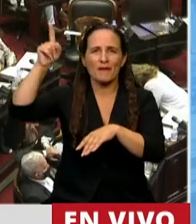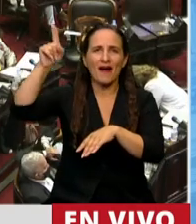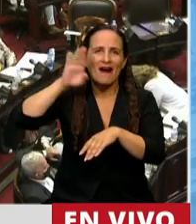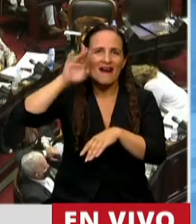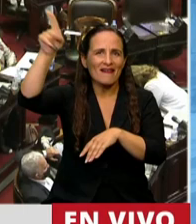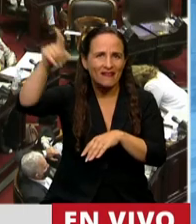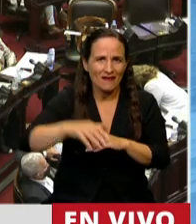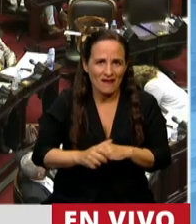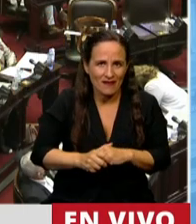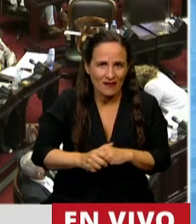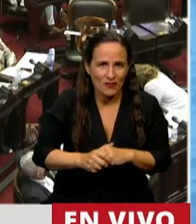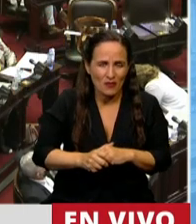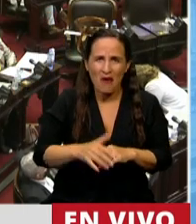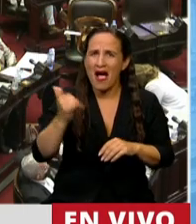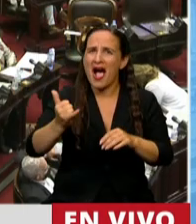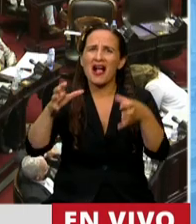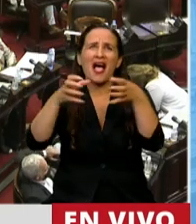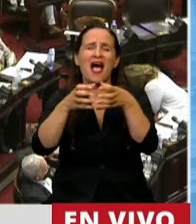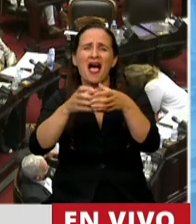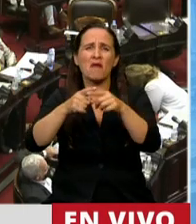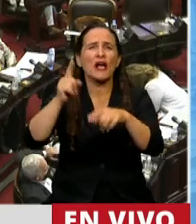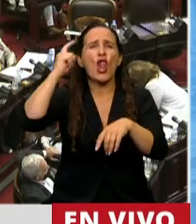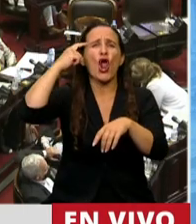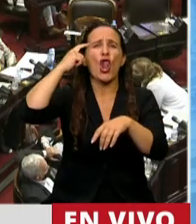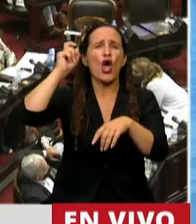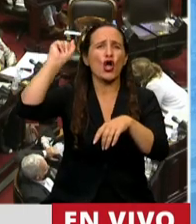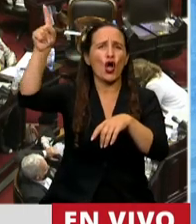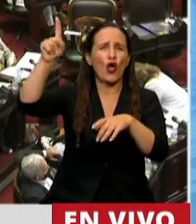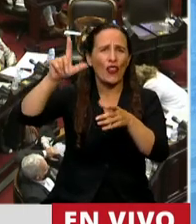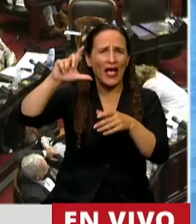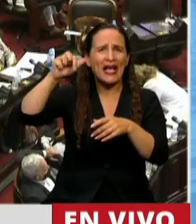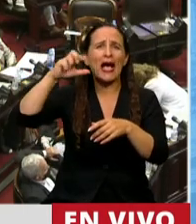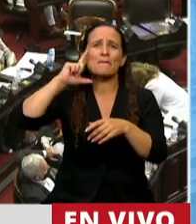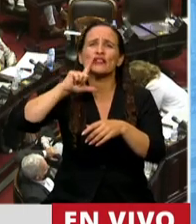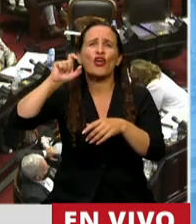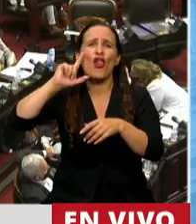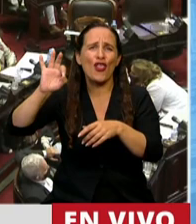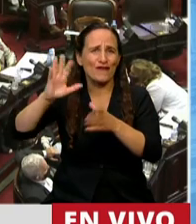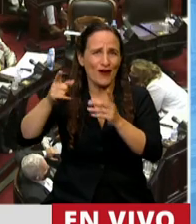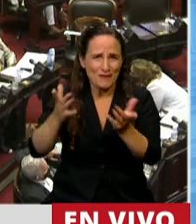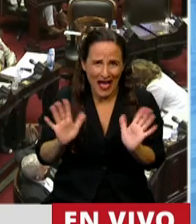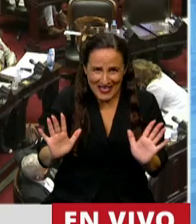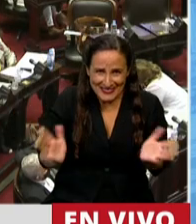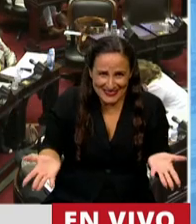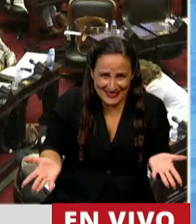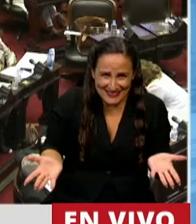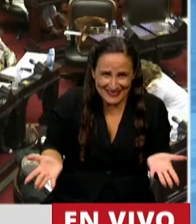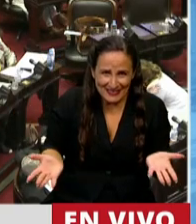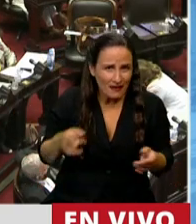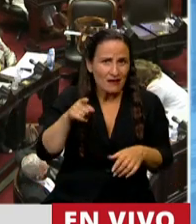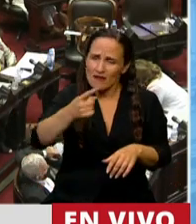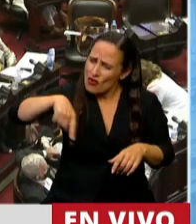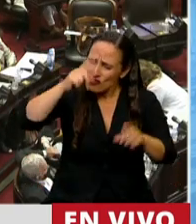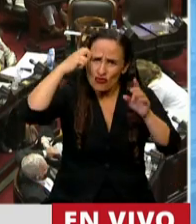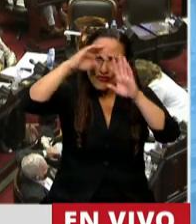diputados, presidente, que parecen los locos del Capitolio. Y estamos en una Cámara que debe ser responsable, señor presidente, y debe